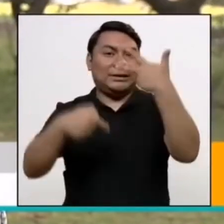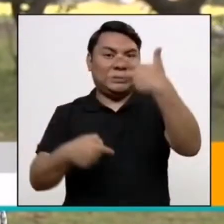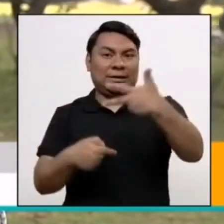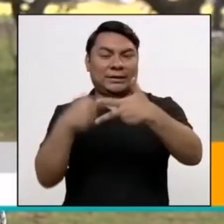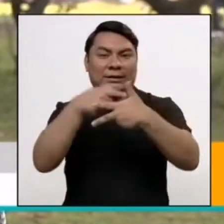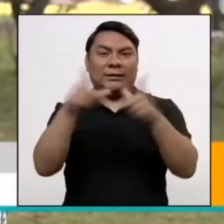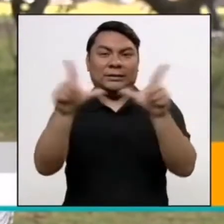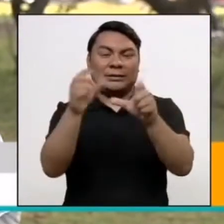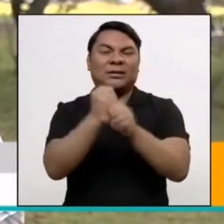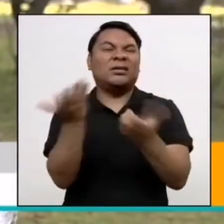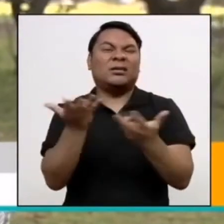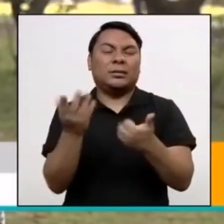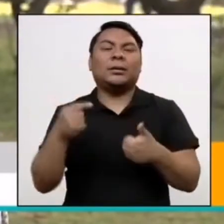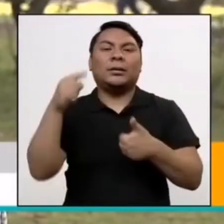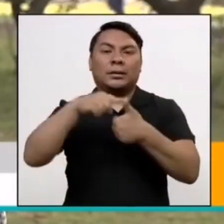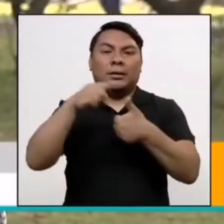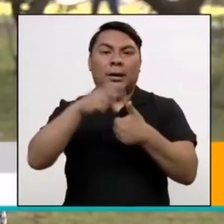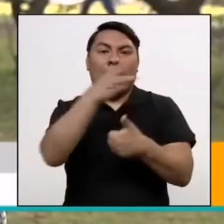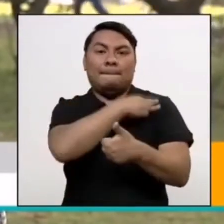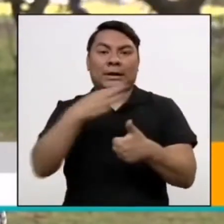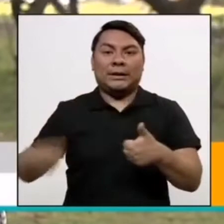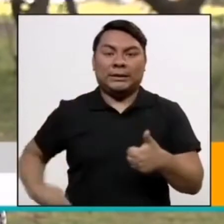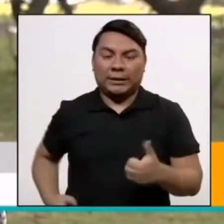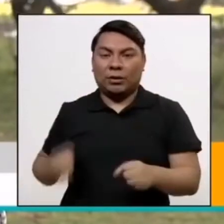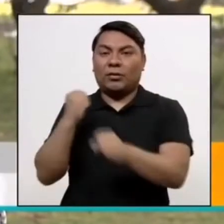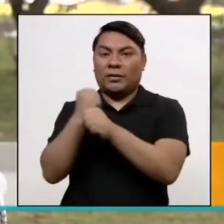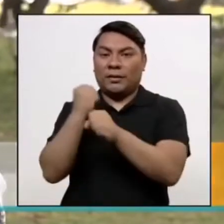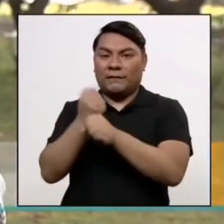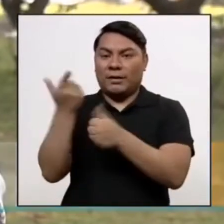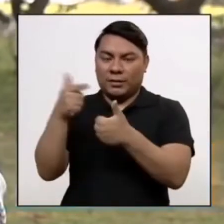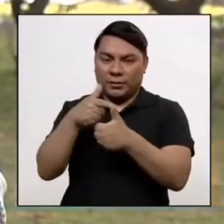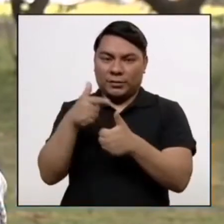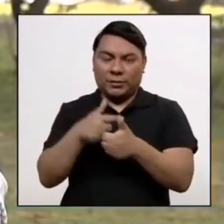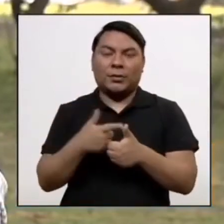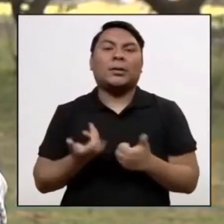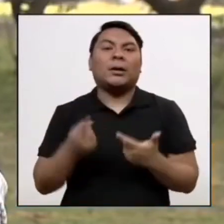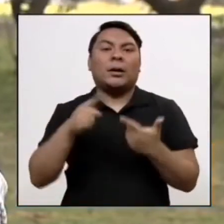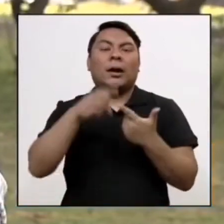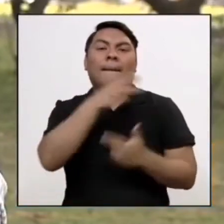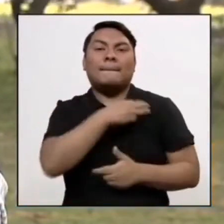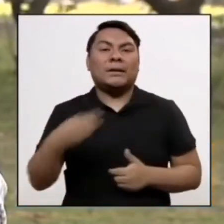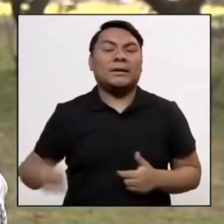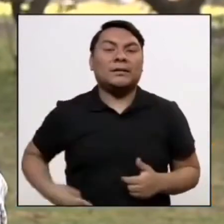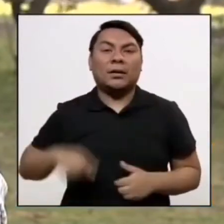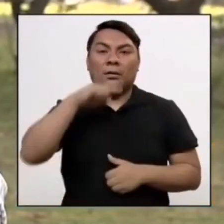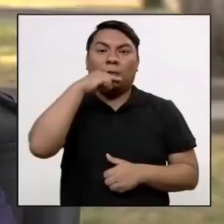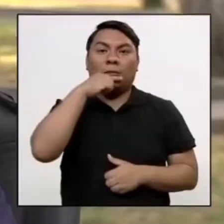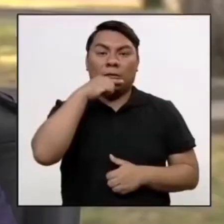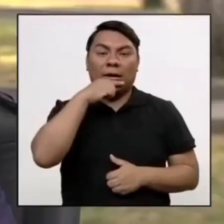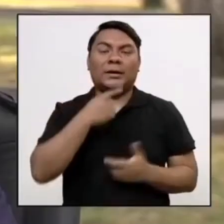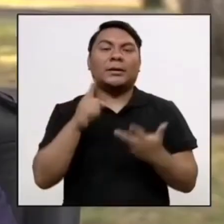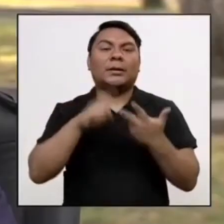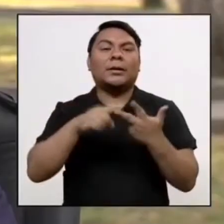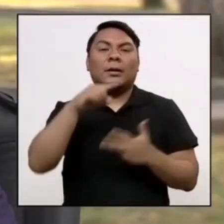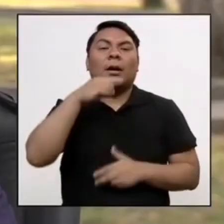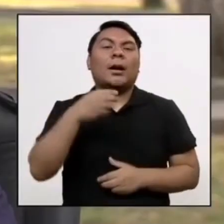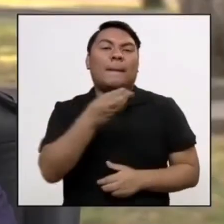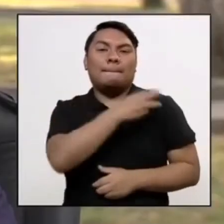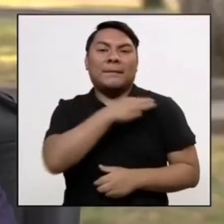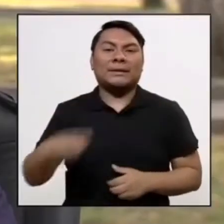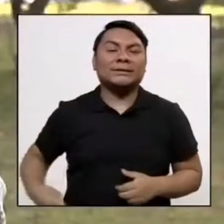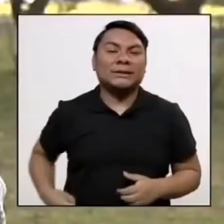del teletrabajo, que son el Ministerio de Trabajo y Promoción del Empleo, que son el Ministerio de la Mujer y Poblaciones Vulnerables, y el Ministerio de